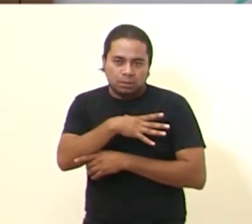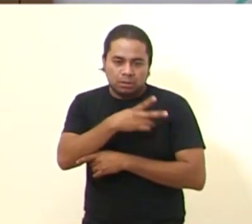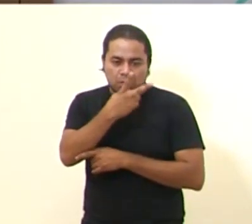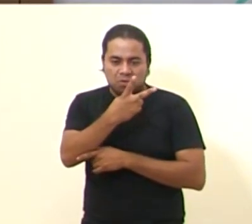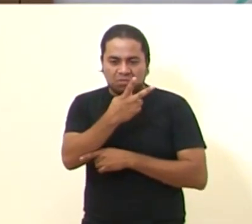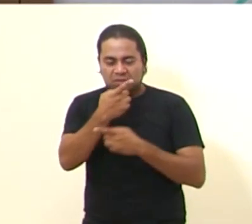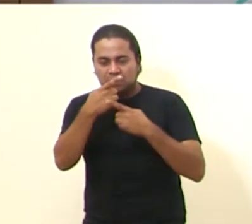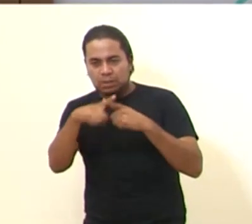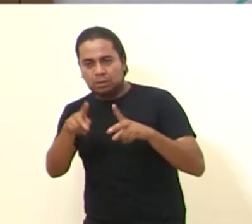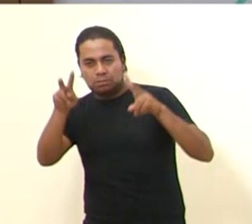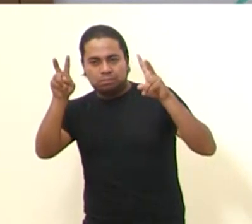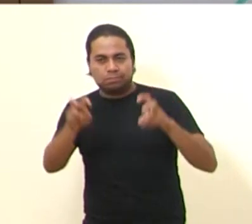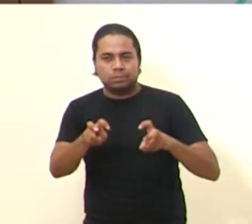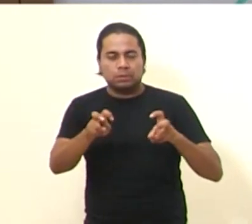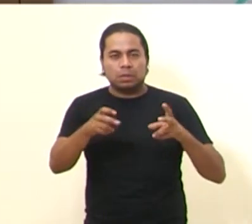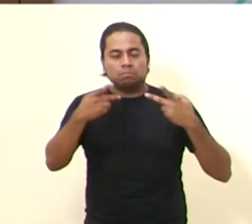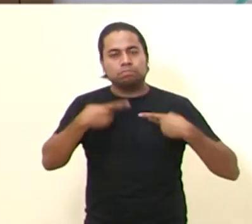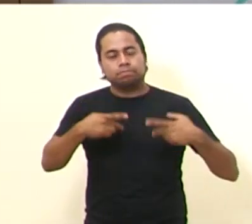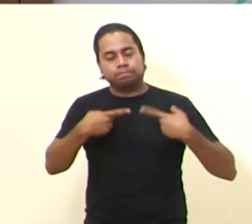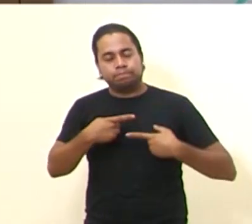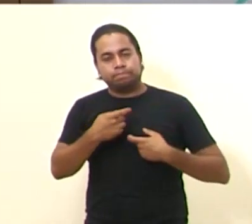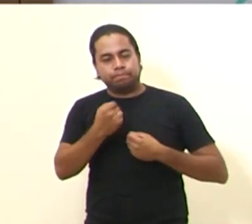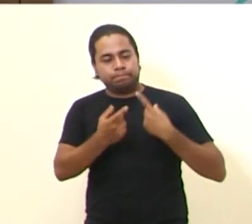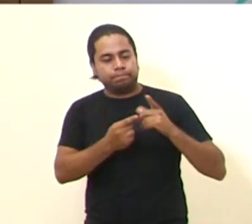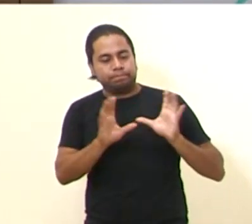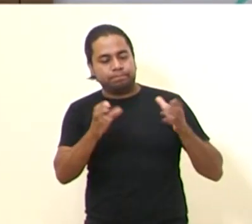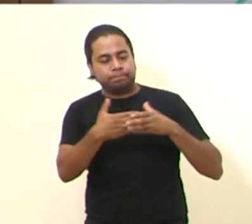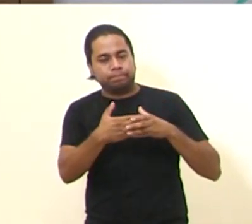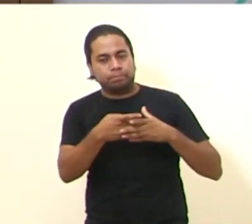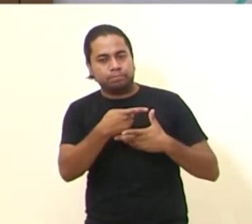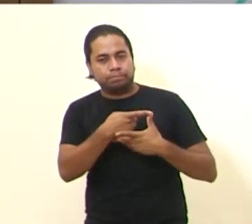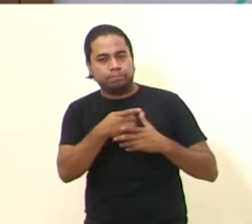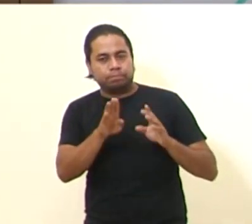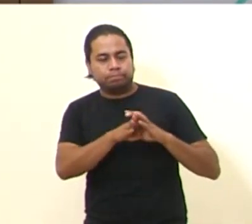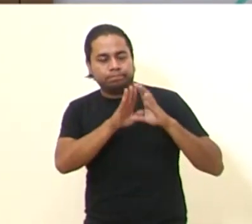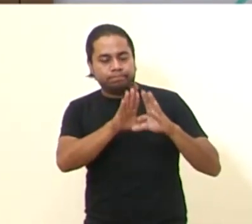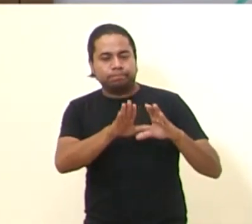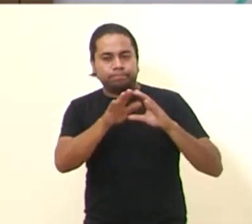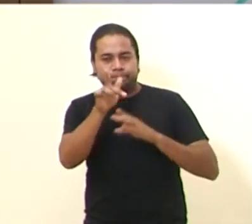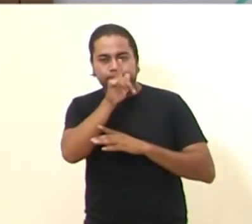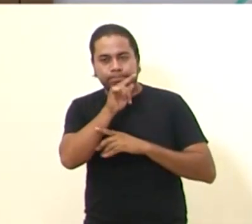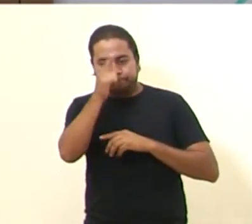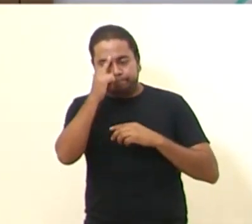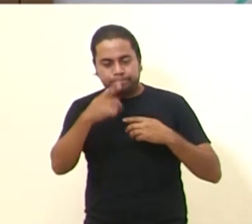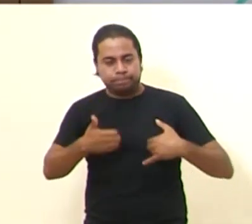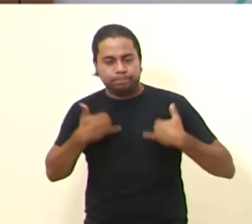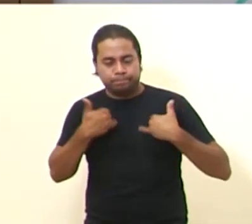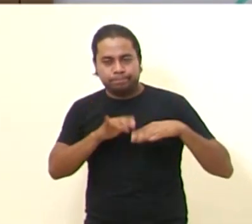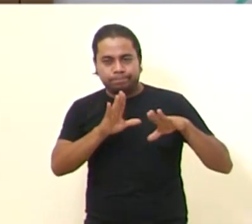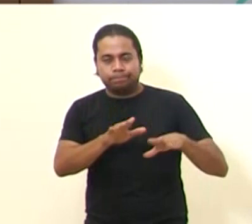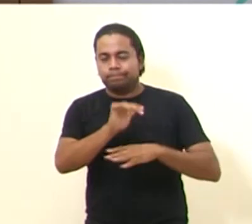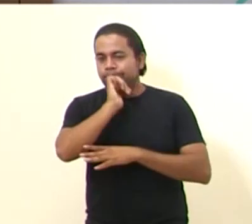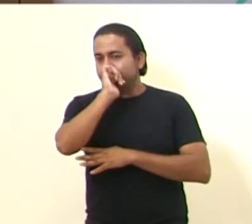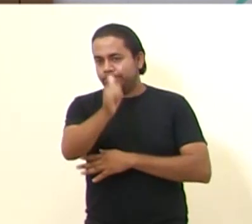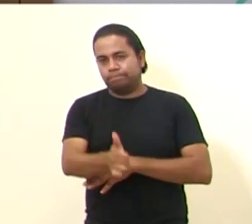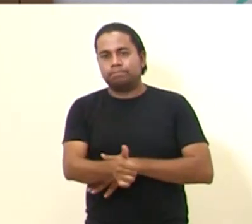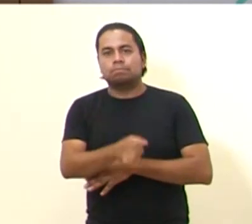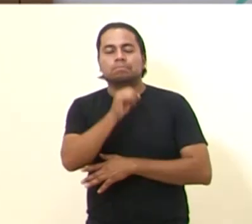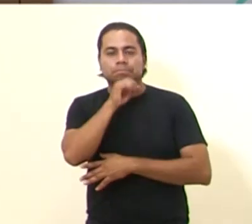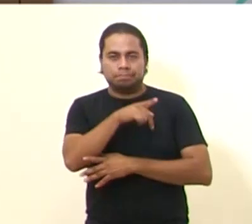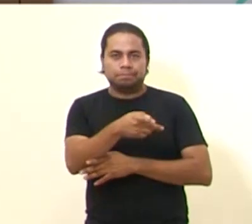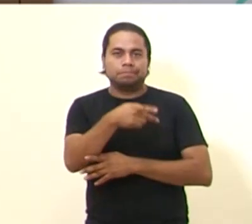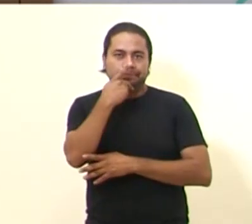2 variantes. Muchos pobladores Guabes han dejado de enseñar la lengua a las nuevas generaciones. También